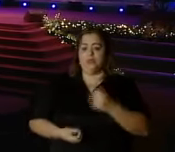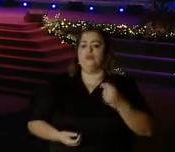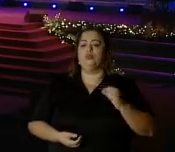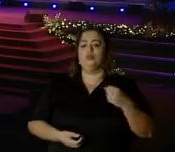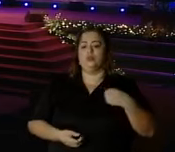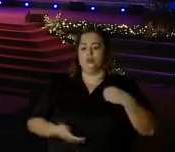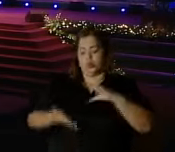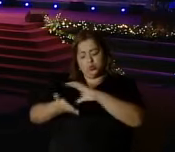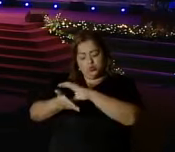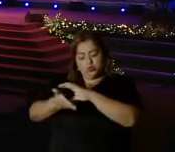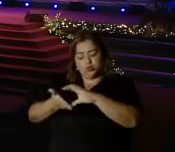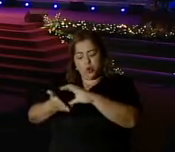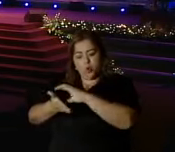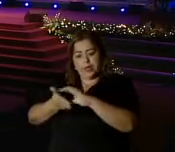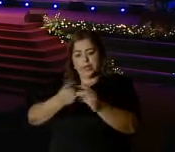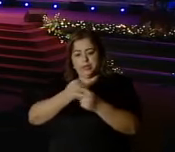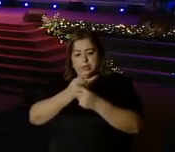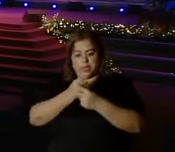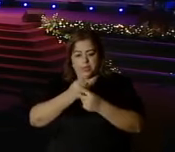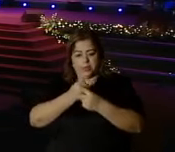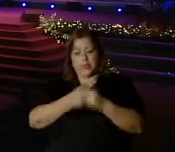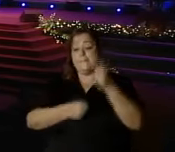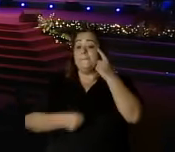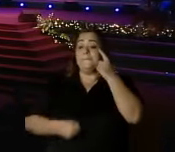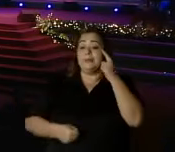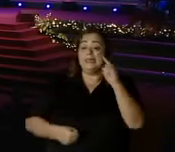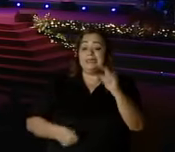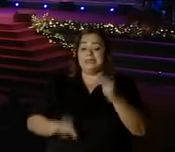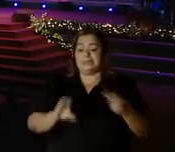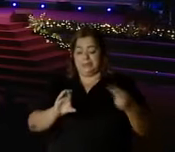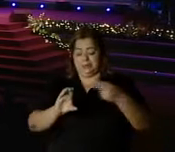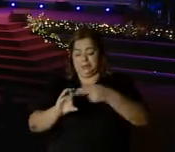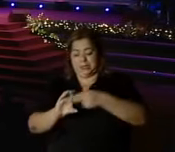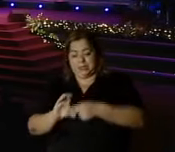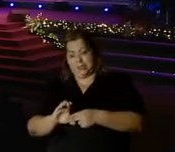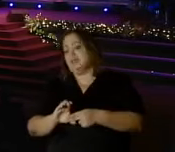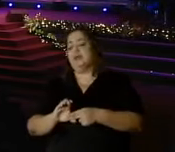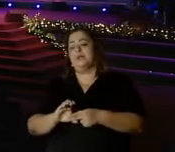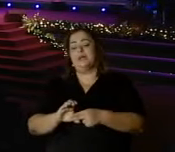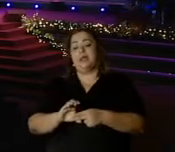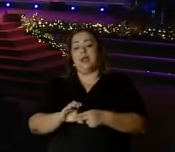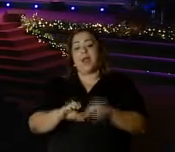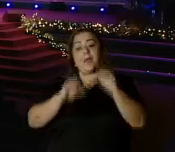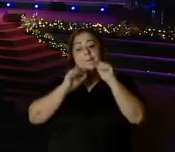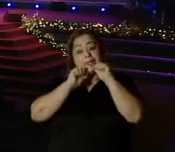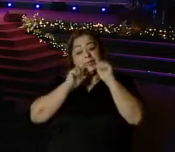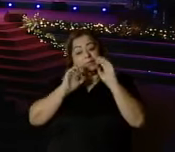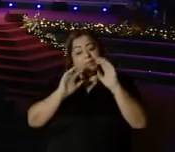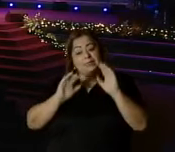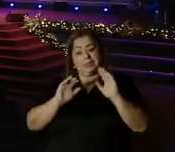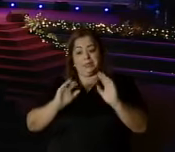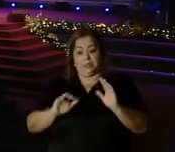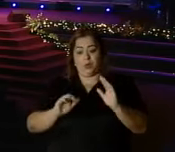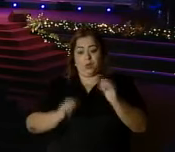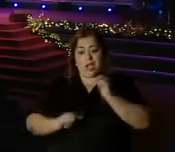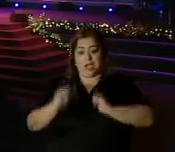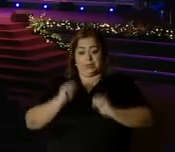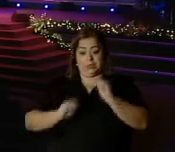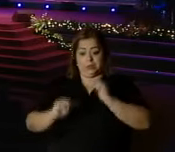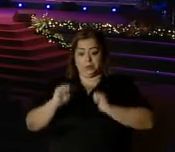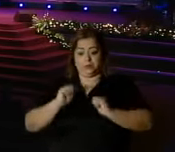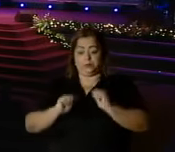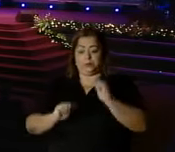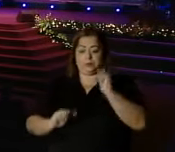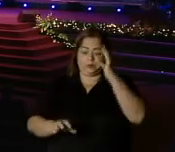o hágalo hoy y sea parte de lo que Dios hizo este jueves. Así que no está tarde, Dios es un Dios de